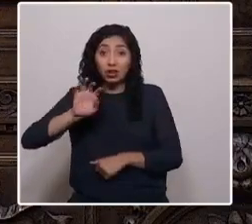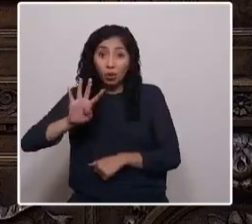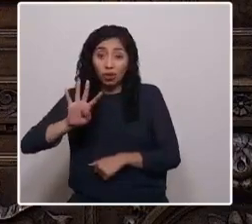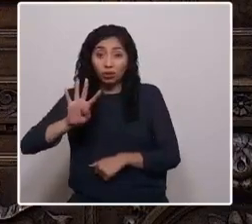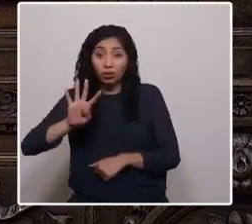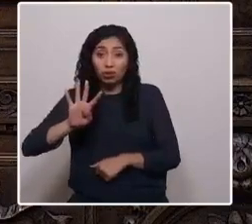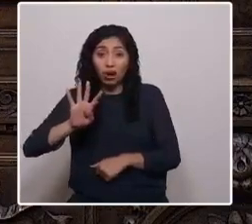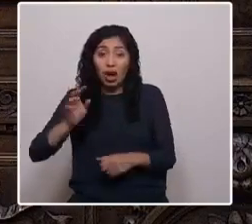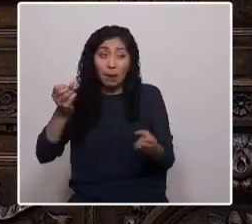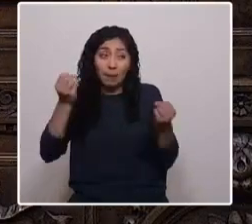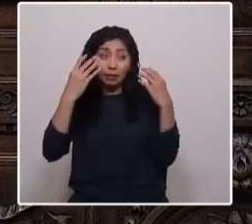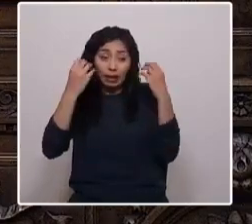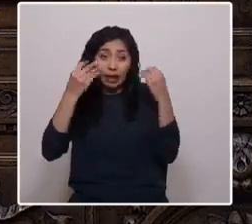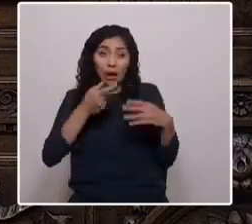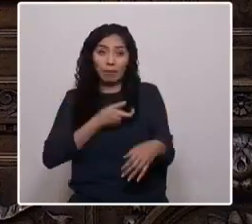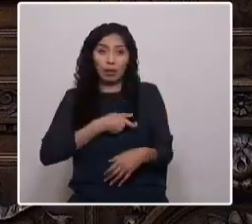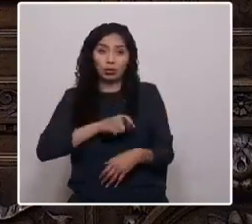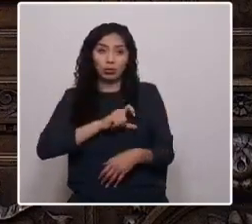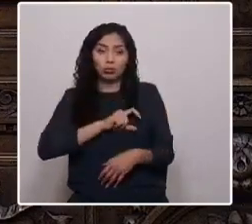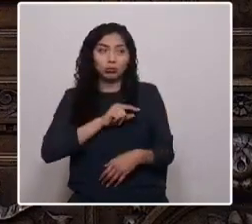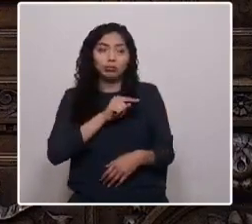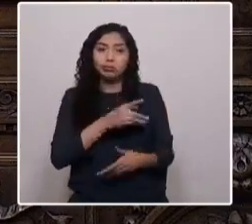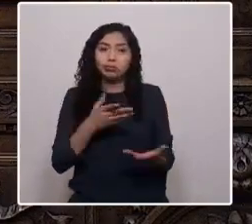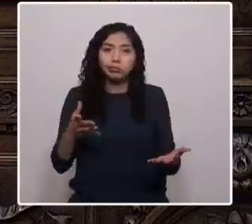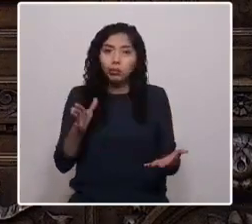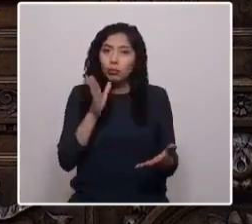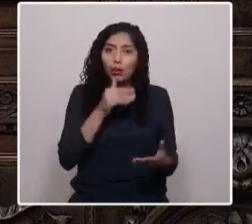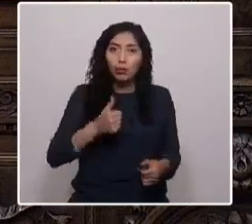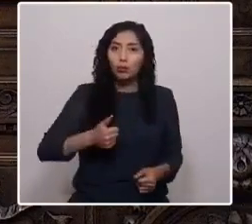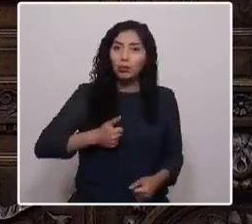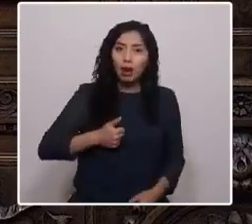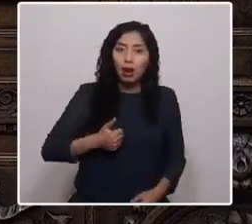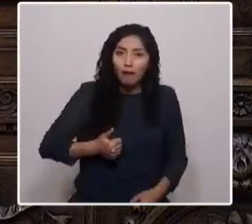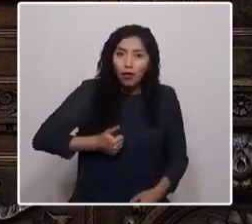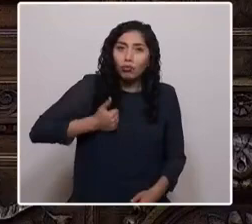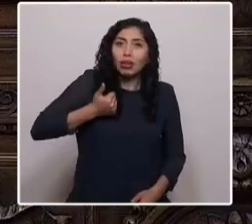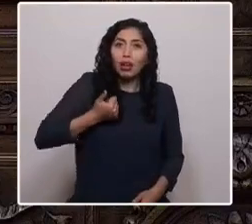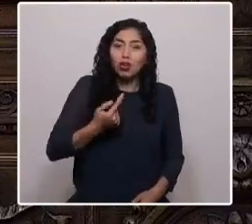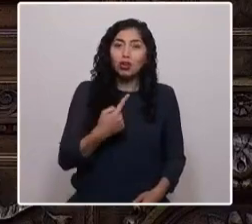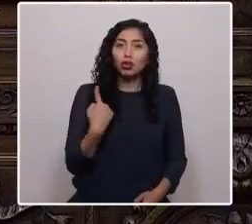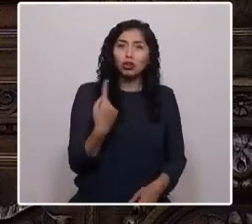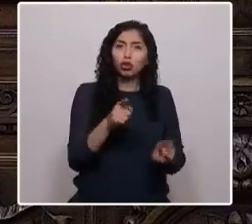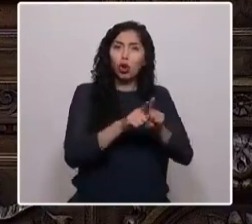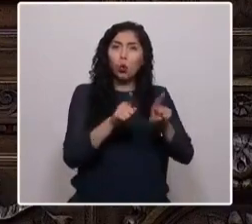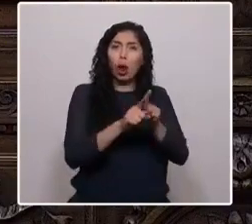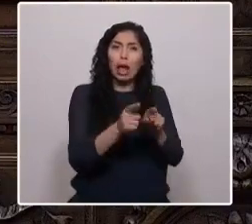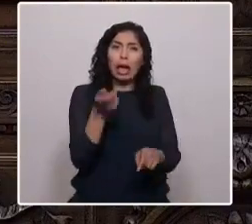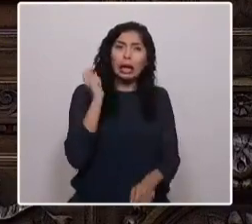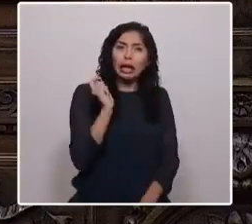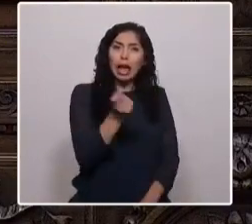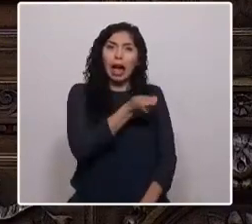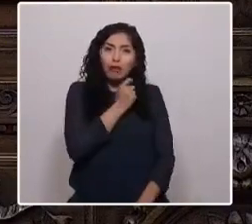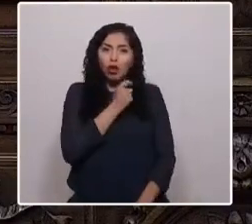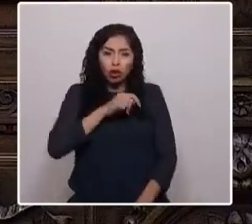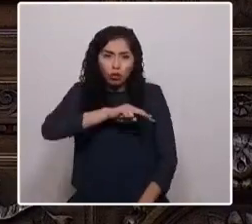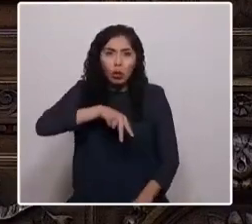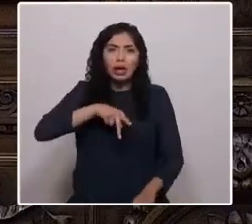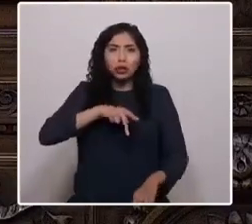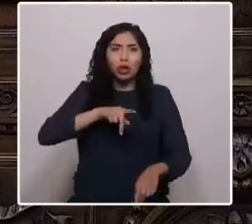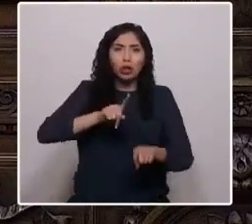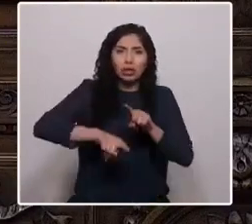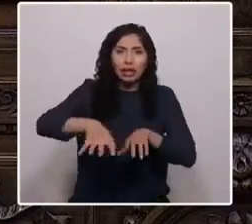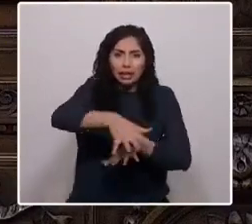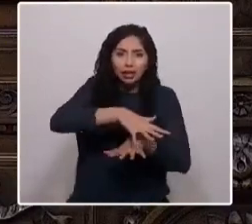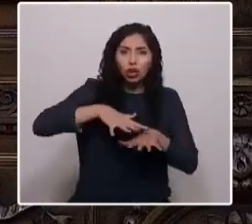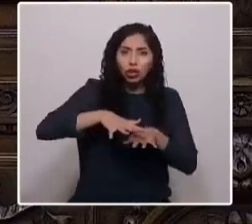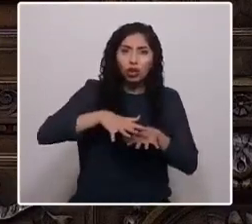kun el incumplimiento del acuerdo de voluntades para dejar de ser esclavos en nuestro propio territorio para poder salir a conocer